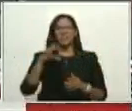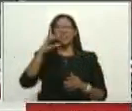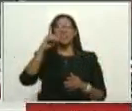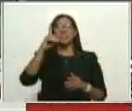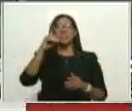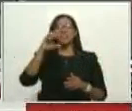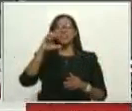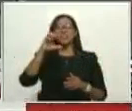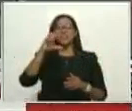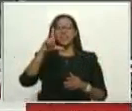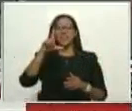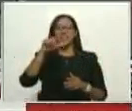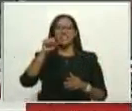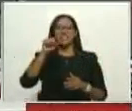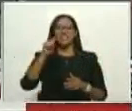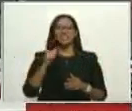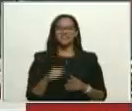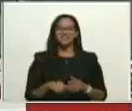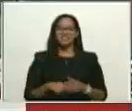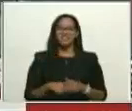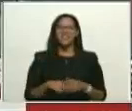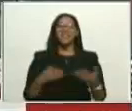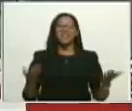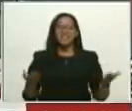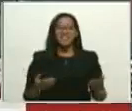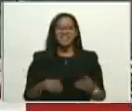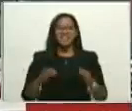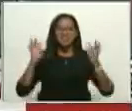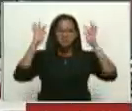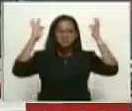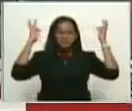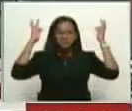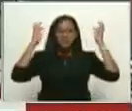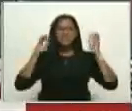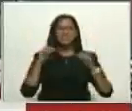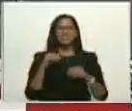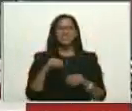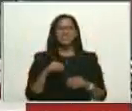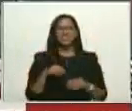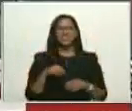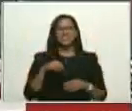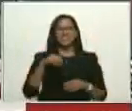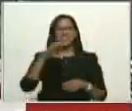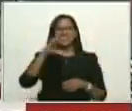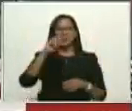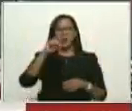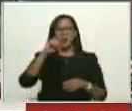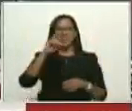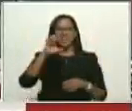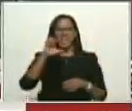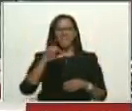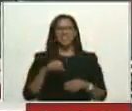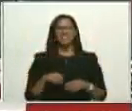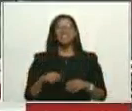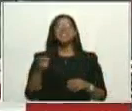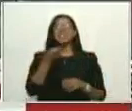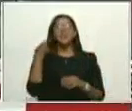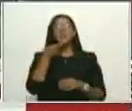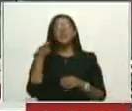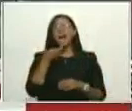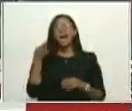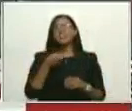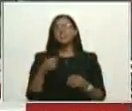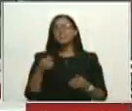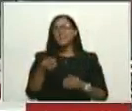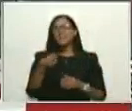¿Ah? Conde del Guácharo, ¿vale? Conde del Guácharo, ¿qué estará buscando en esa primaria, vale? ¿Qué estará buscando? ¿Qué creen ustedes que